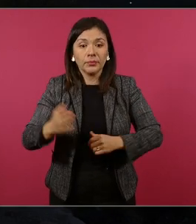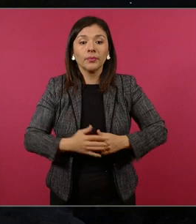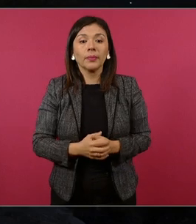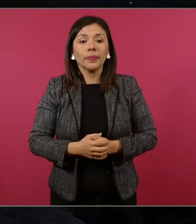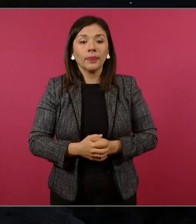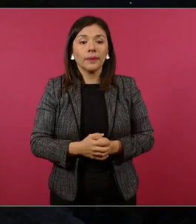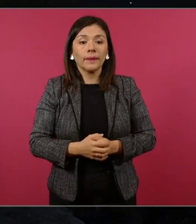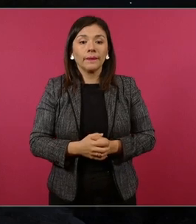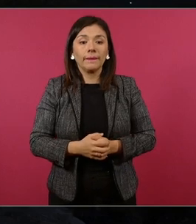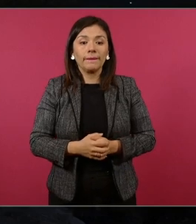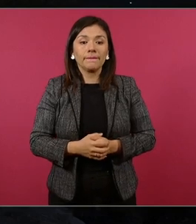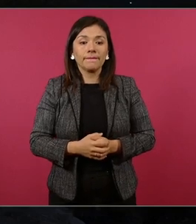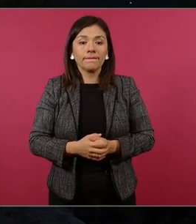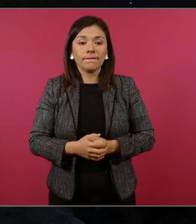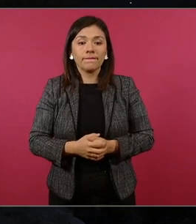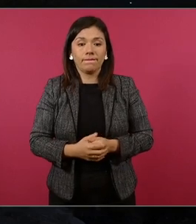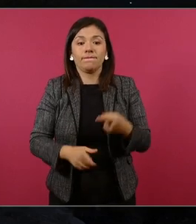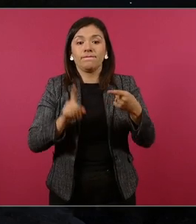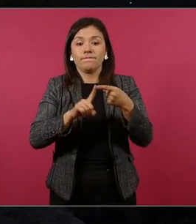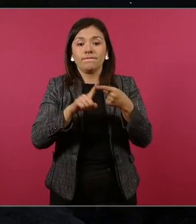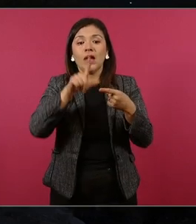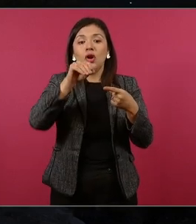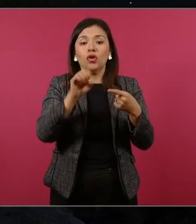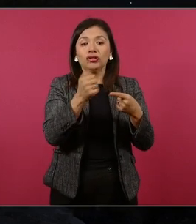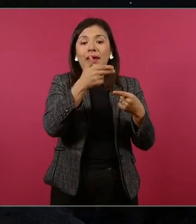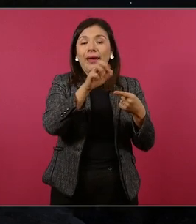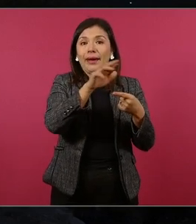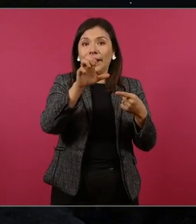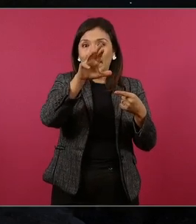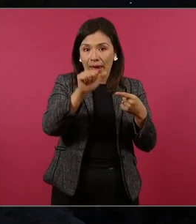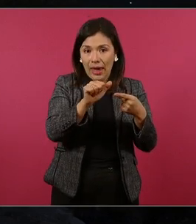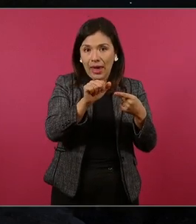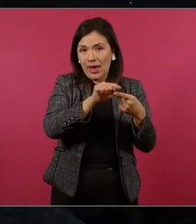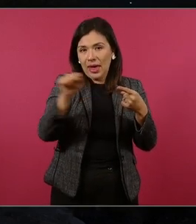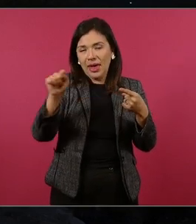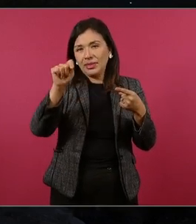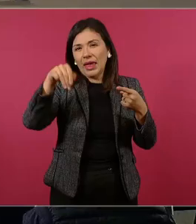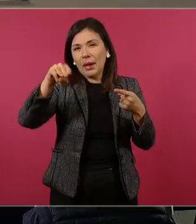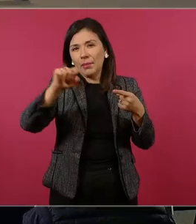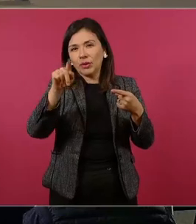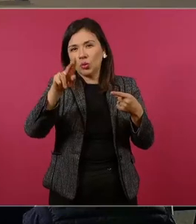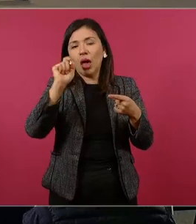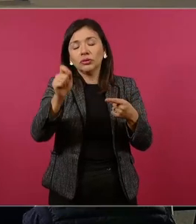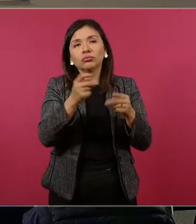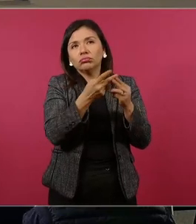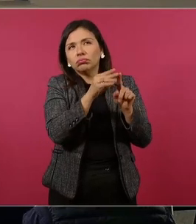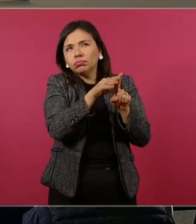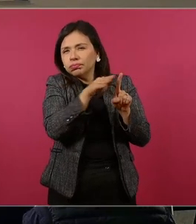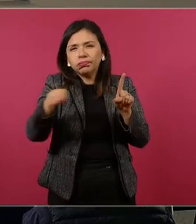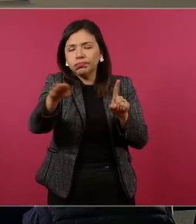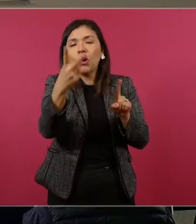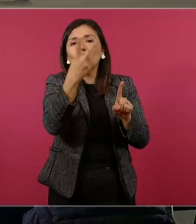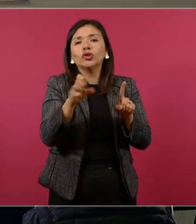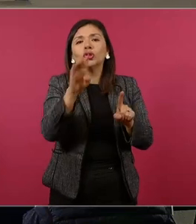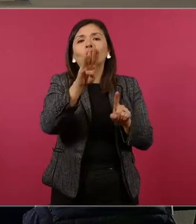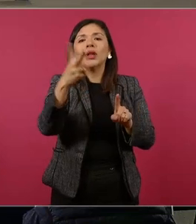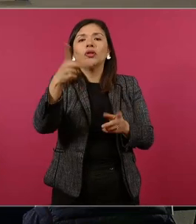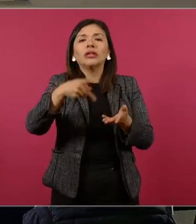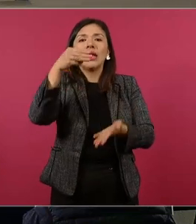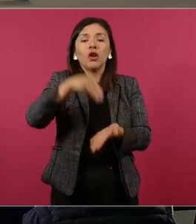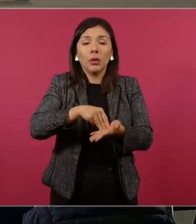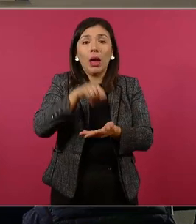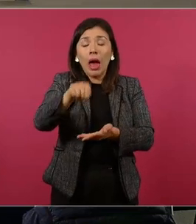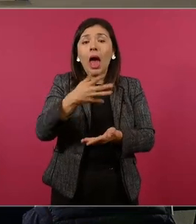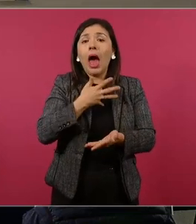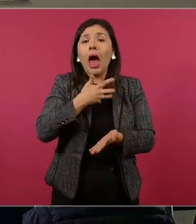señaladas en primera instancia los Herrera Tamazula que es una carretera de 292 km que tiene un